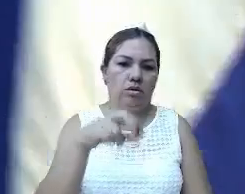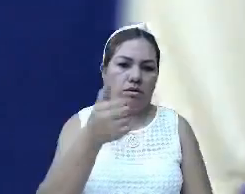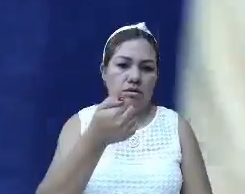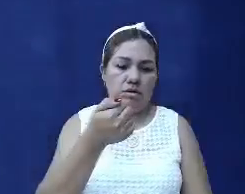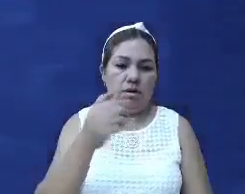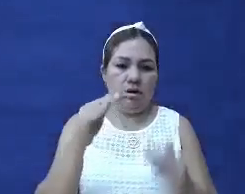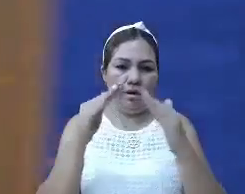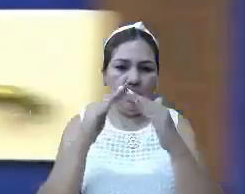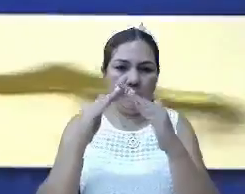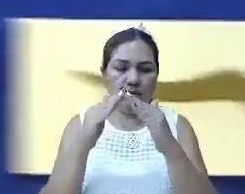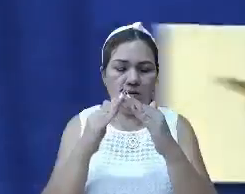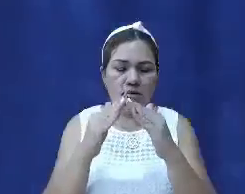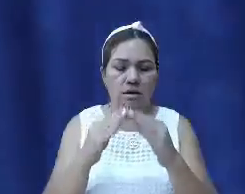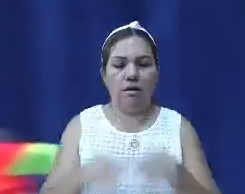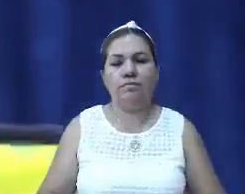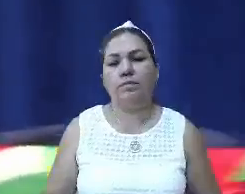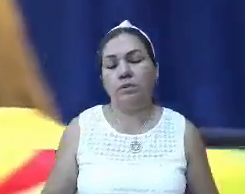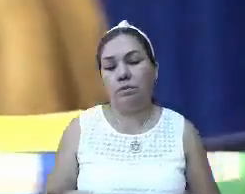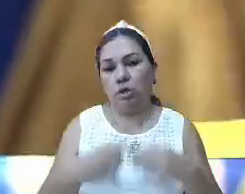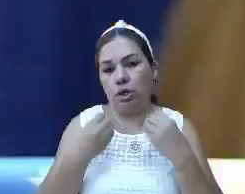Pero ¿qué pasa?